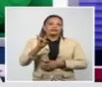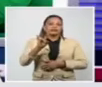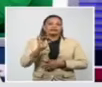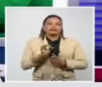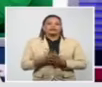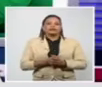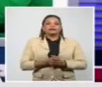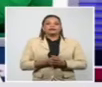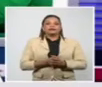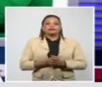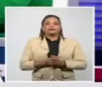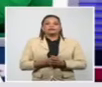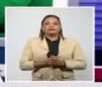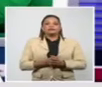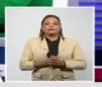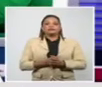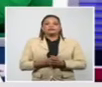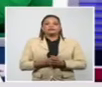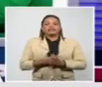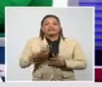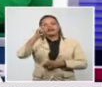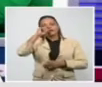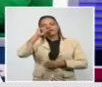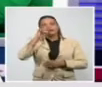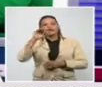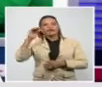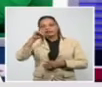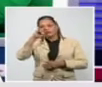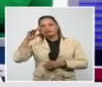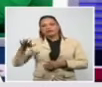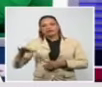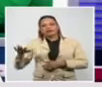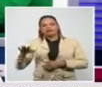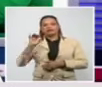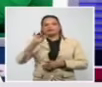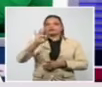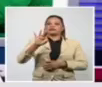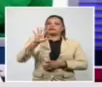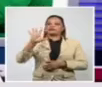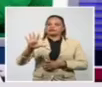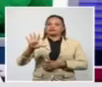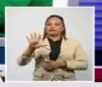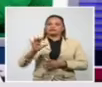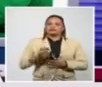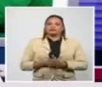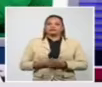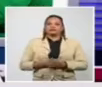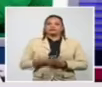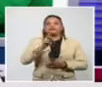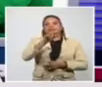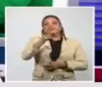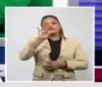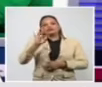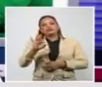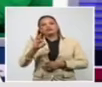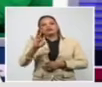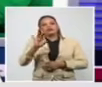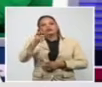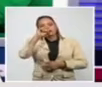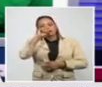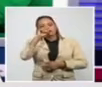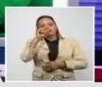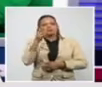y de ellos en edades pediátricas 85. Estamos hablando de 18 años y